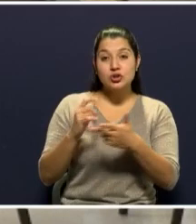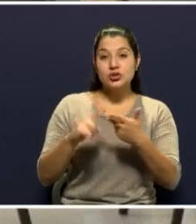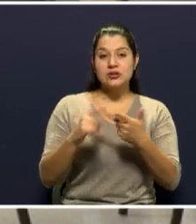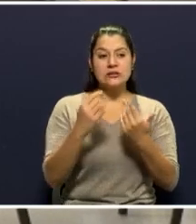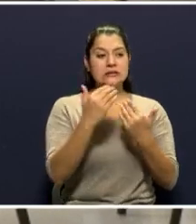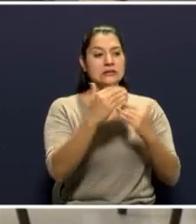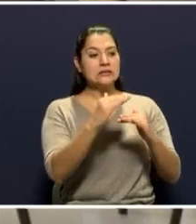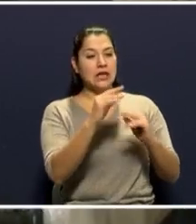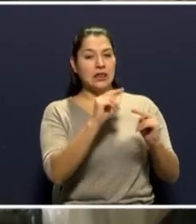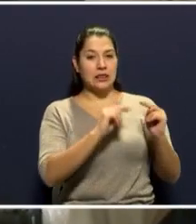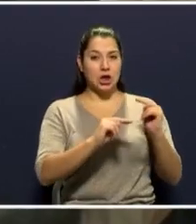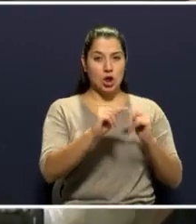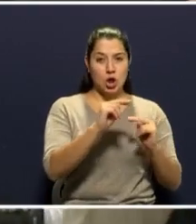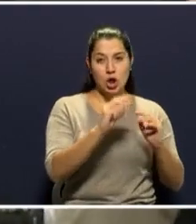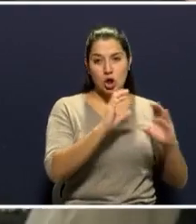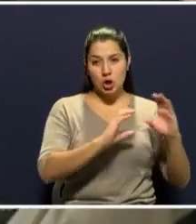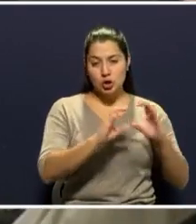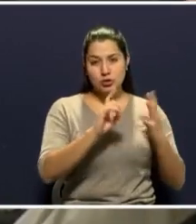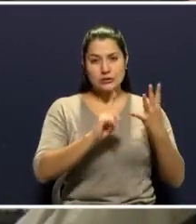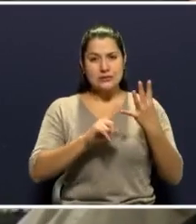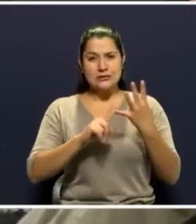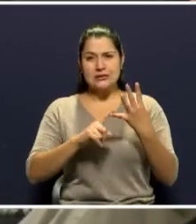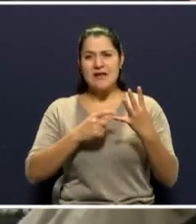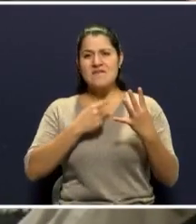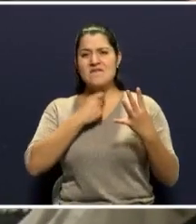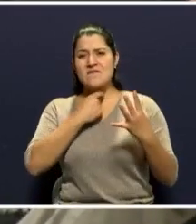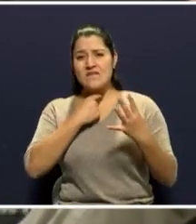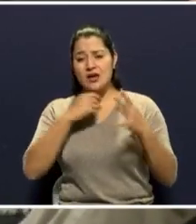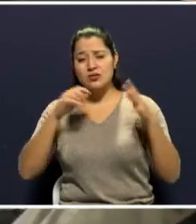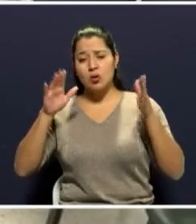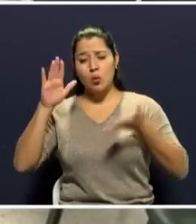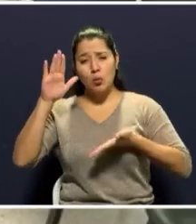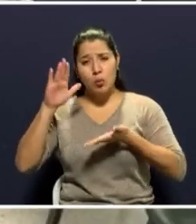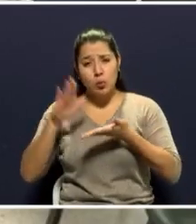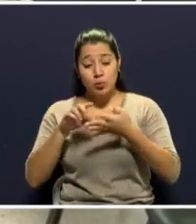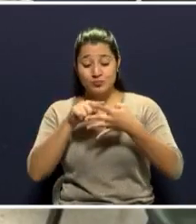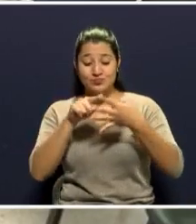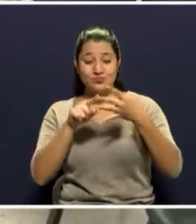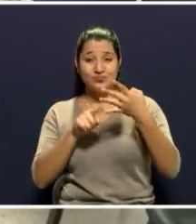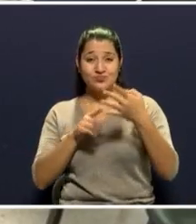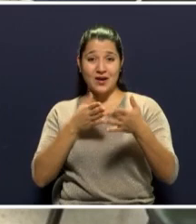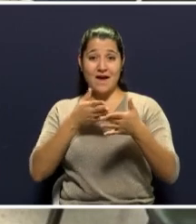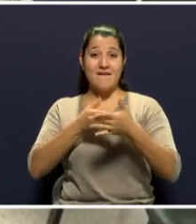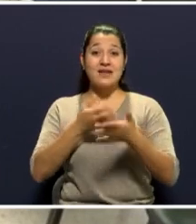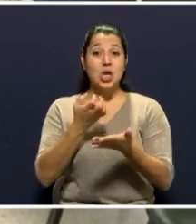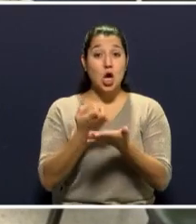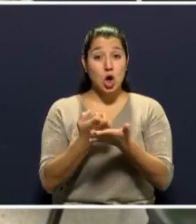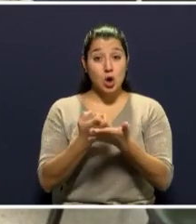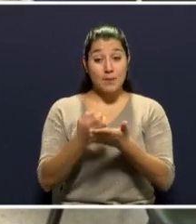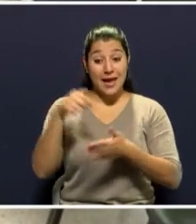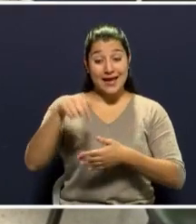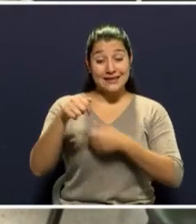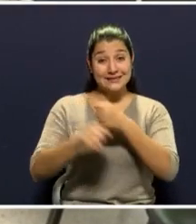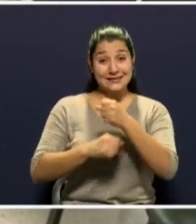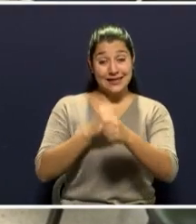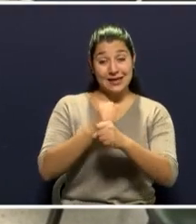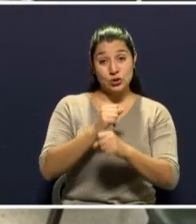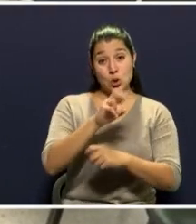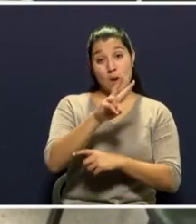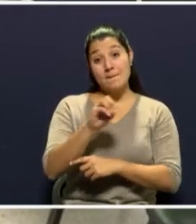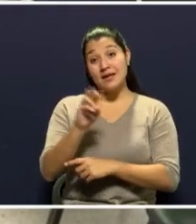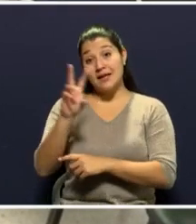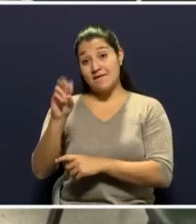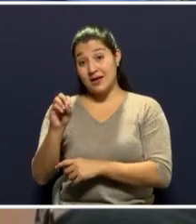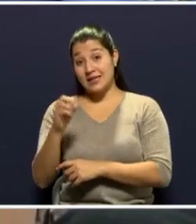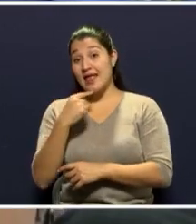de negocios y la menor inflación mundial han provocado una contracción a la economía durante este 2020. El Banco Central prevé una